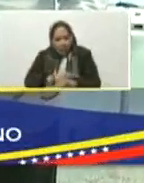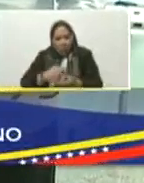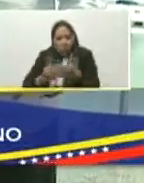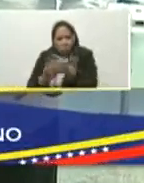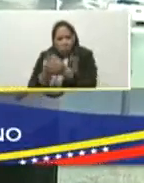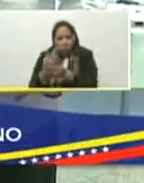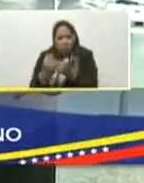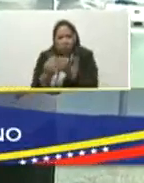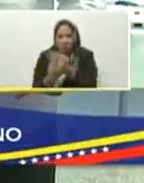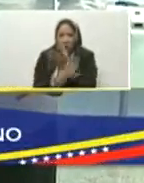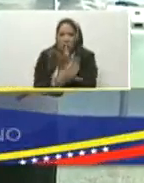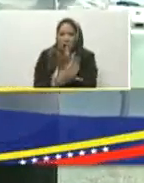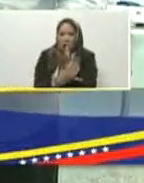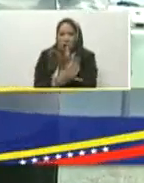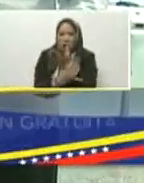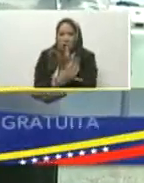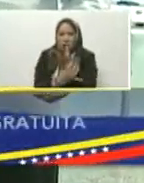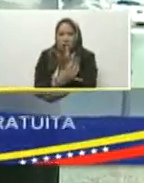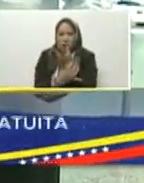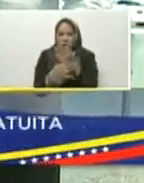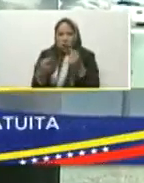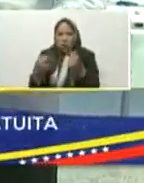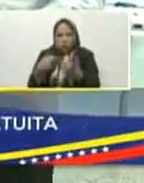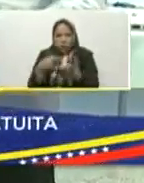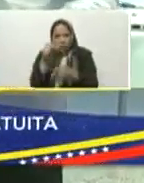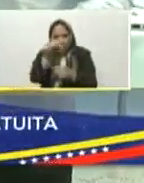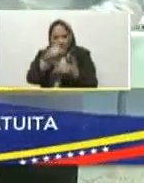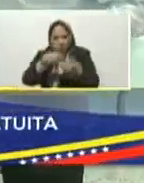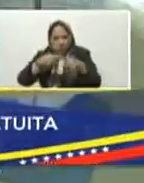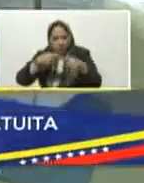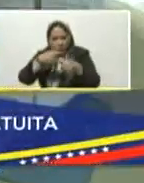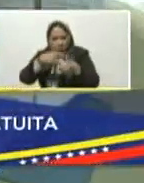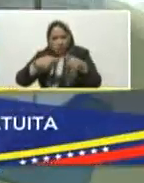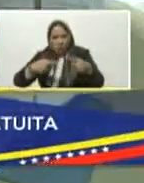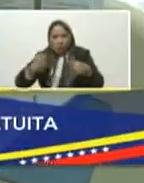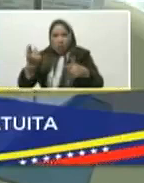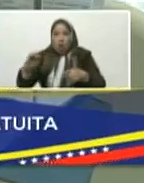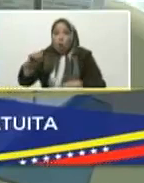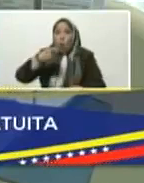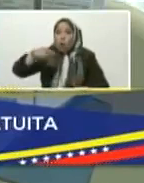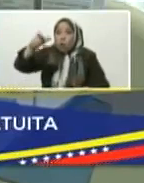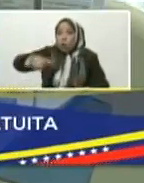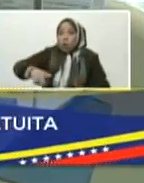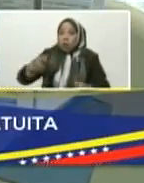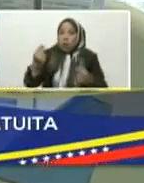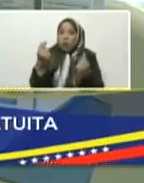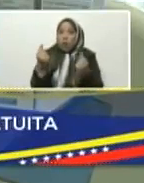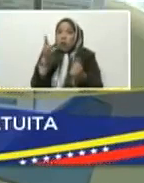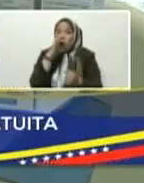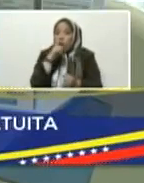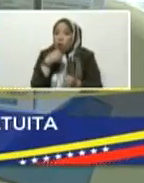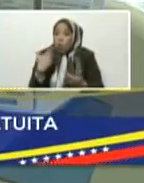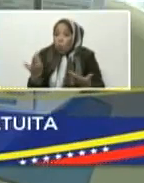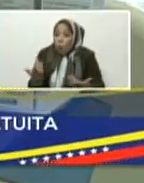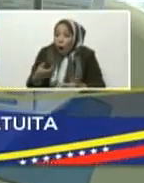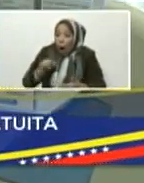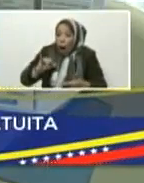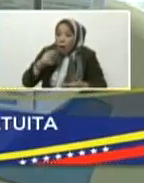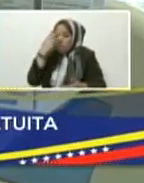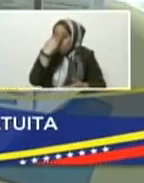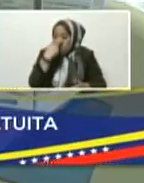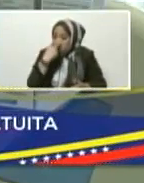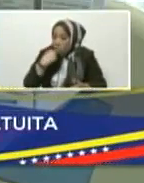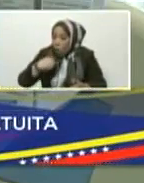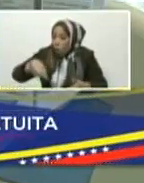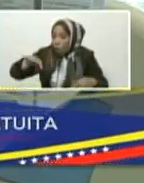guantes, el bisturí, entonces tiene que salir la gente a comprar con la plata que no tiene. ¿No? Eso